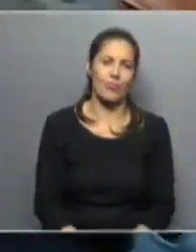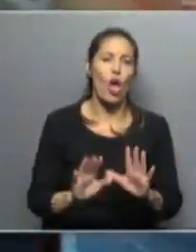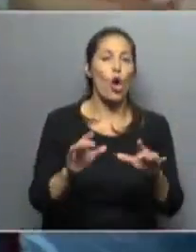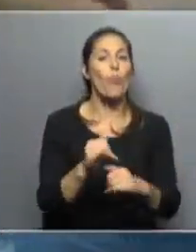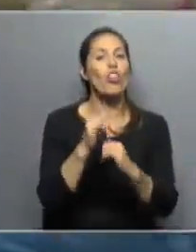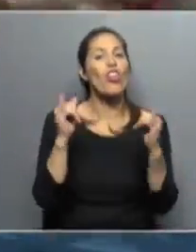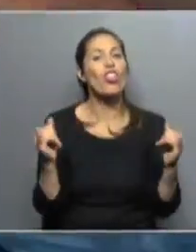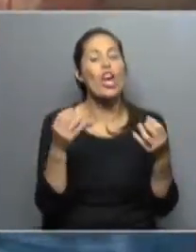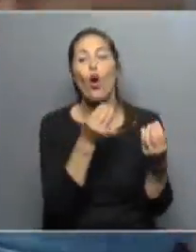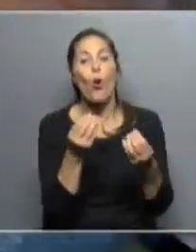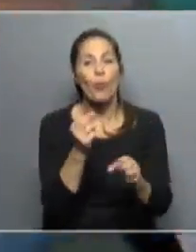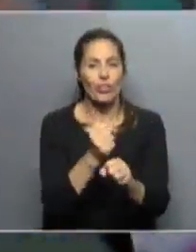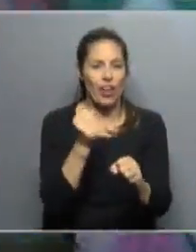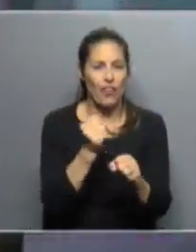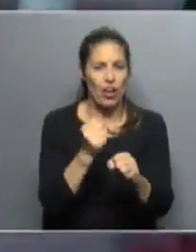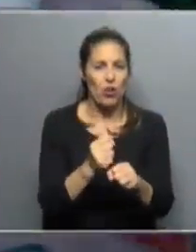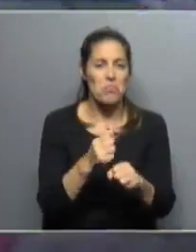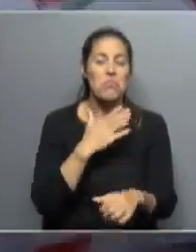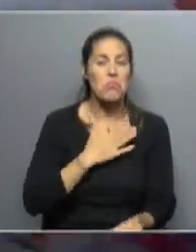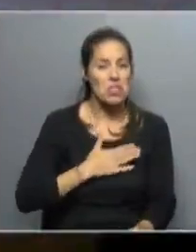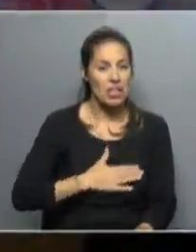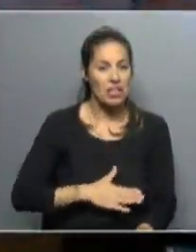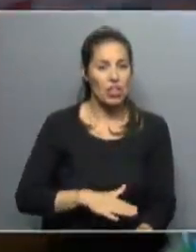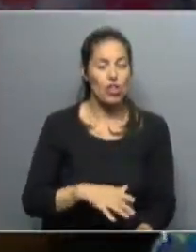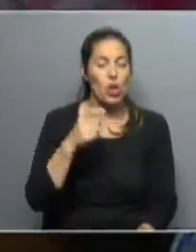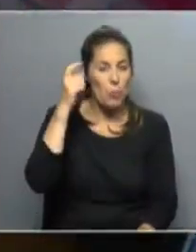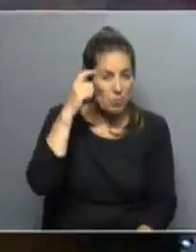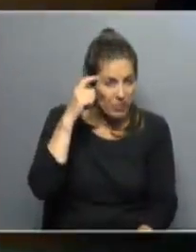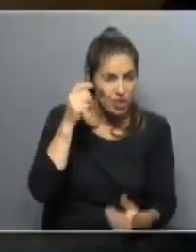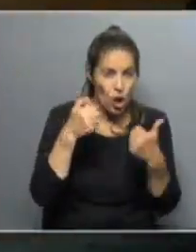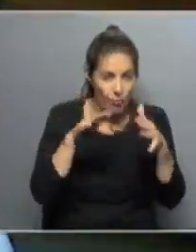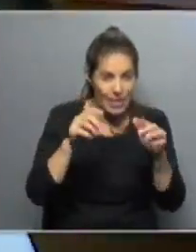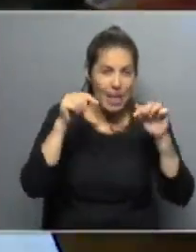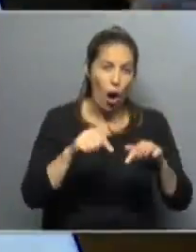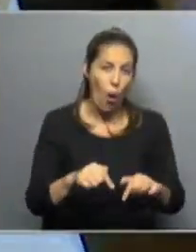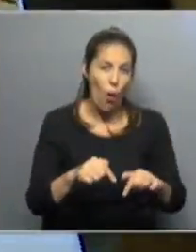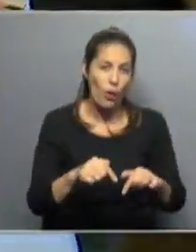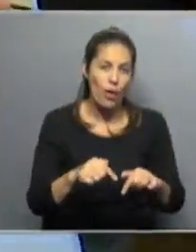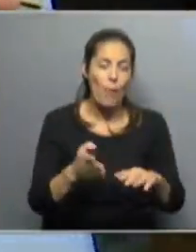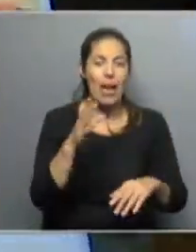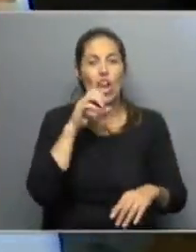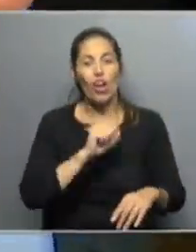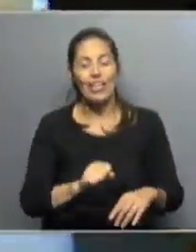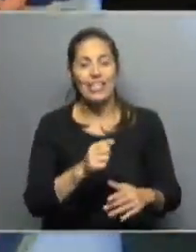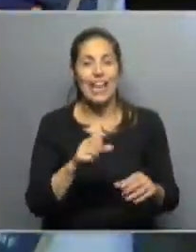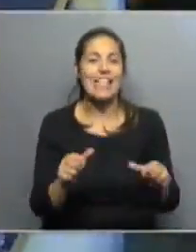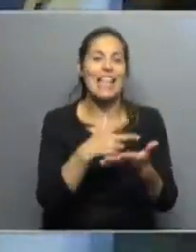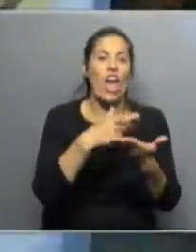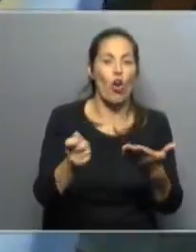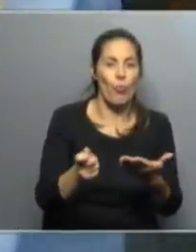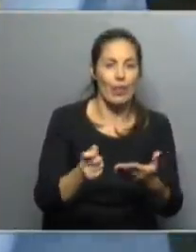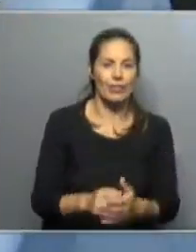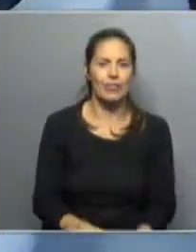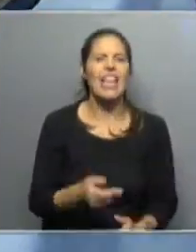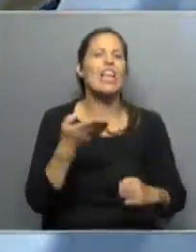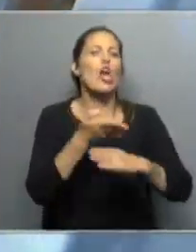estos días de trabajo? Muy tranquilo. Yo pienso que empieza hoy un poco ya los Reyes a hacer las compras. ¿Qué es lo